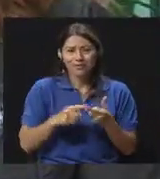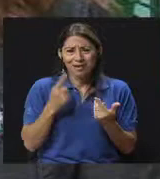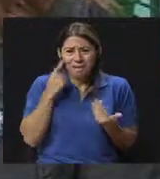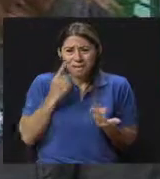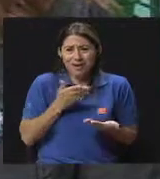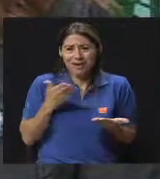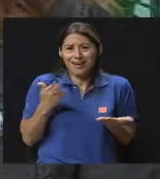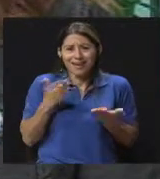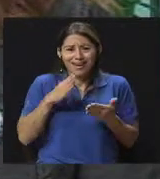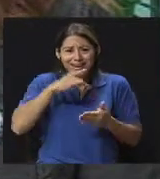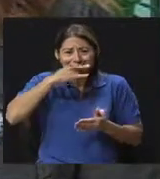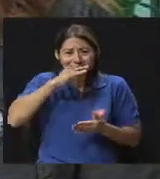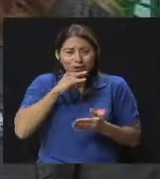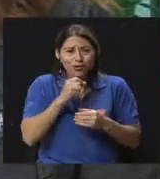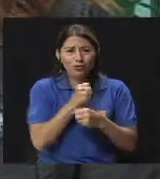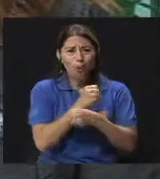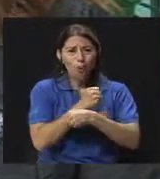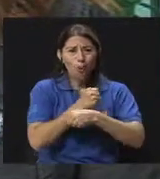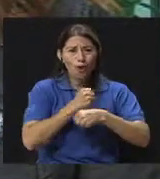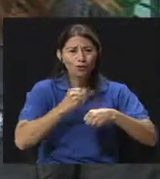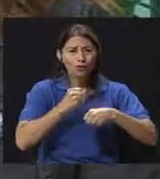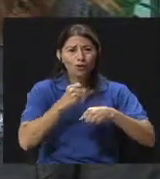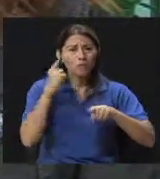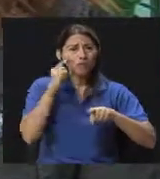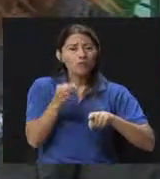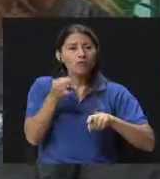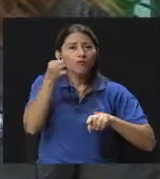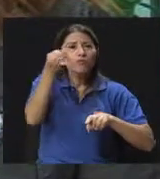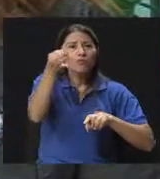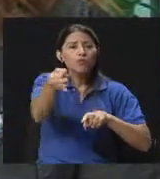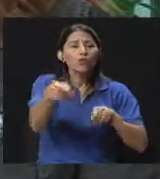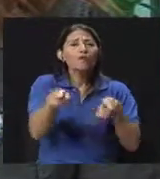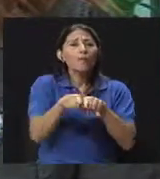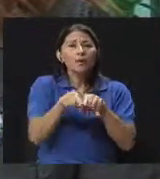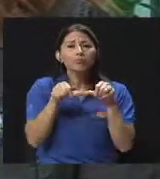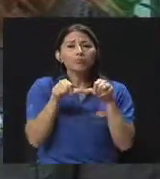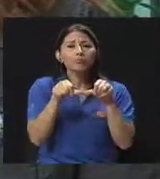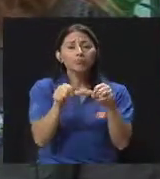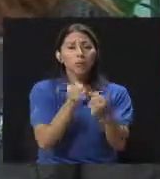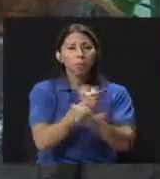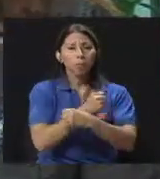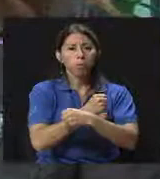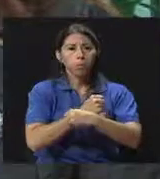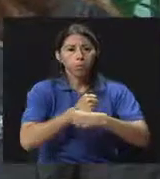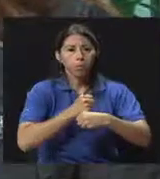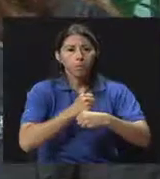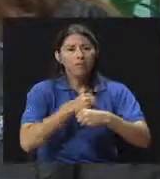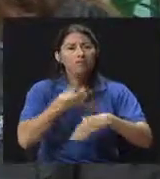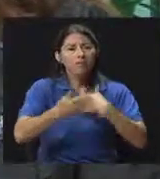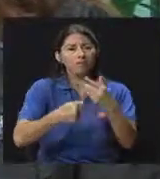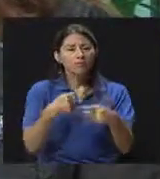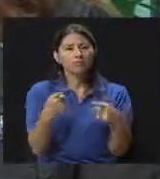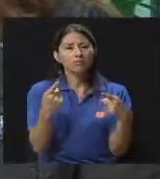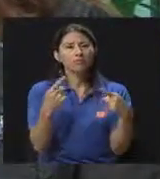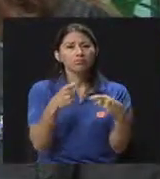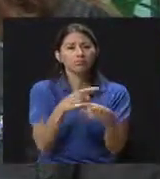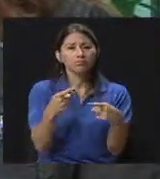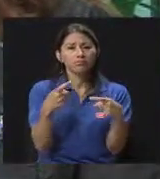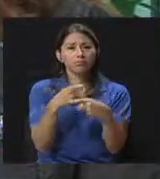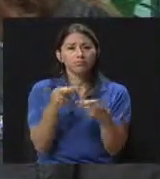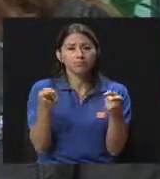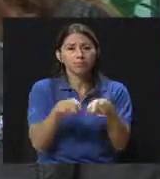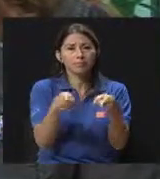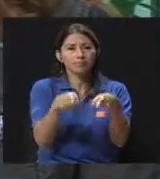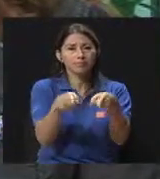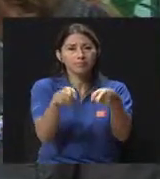si sabemos que en un futuro los vamos a tener también como obesos, con todas las complicaciones que conlleva la obesidad en